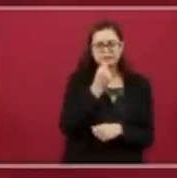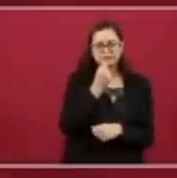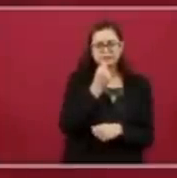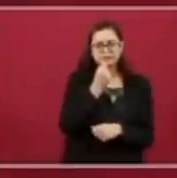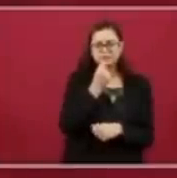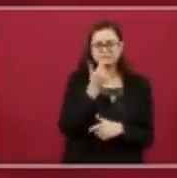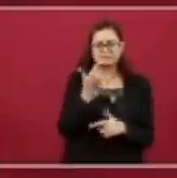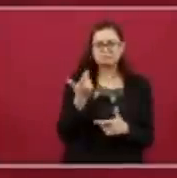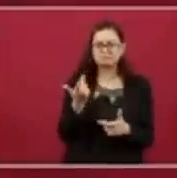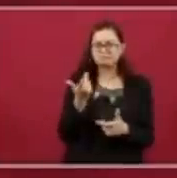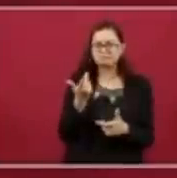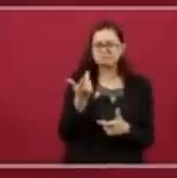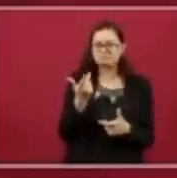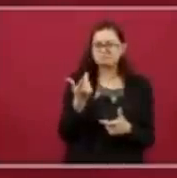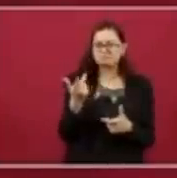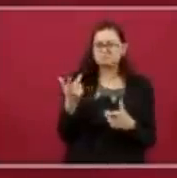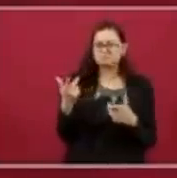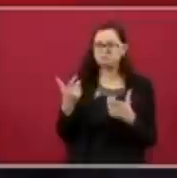elementos